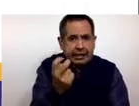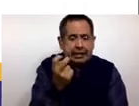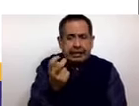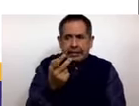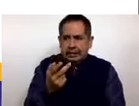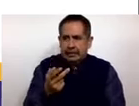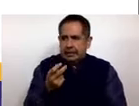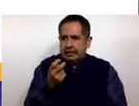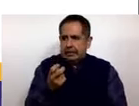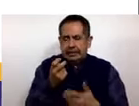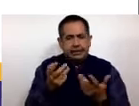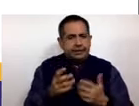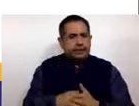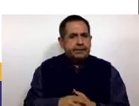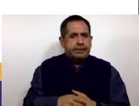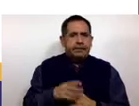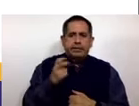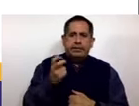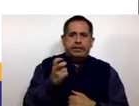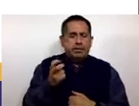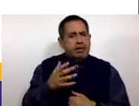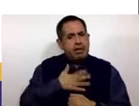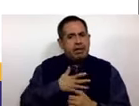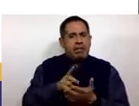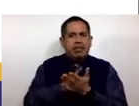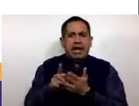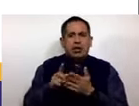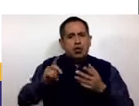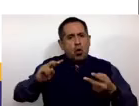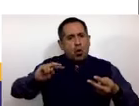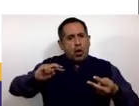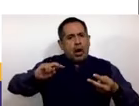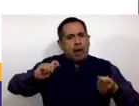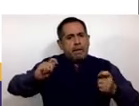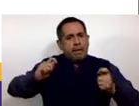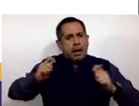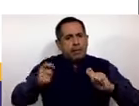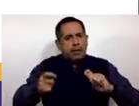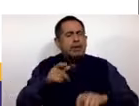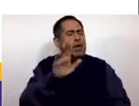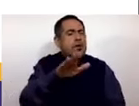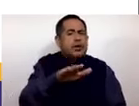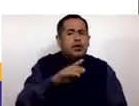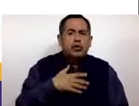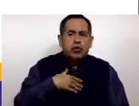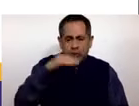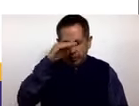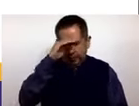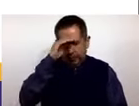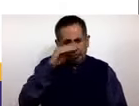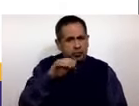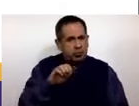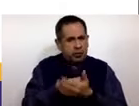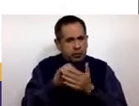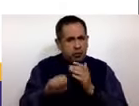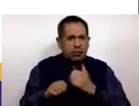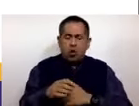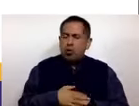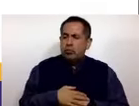Es como el derecho va cambiando. Yo me quedé pensando, ¿qué tanto, por ejemplo, a nosotros